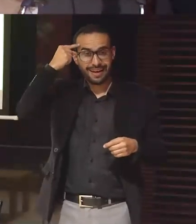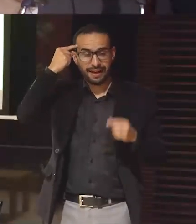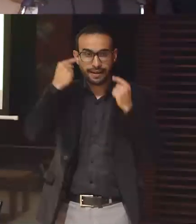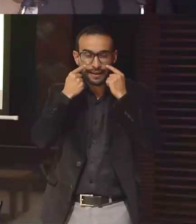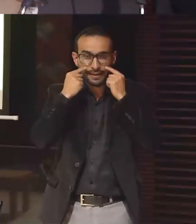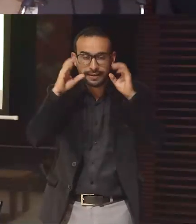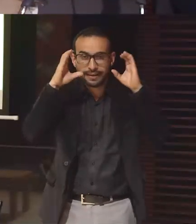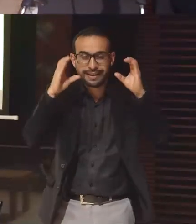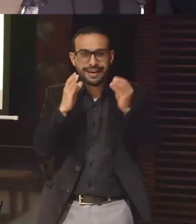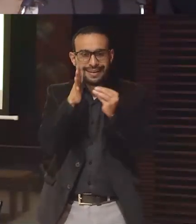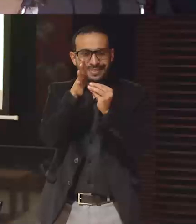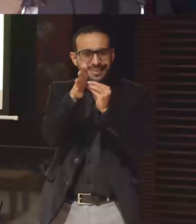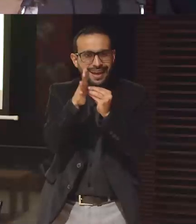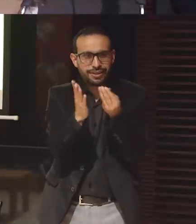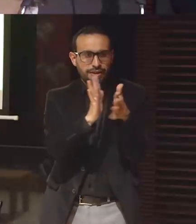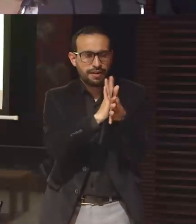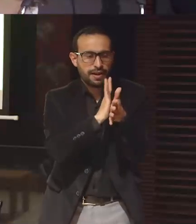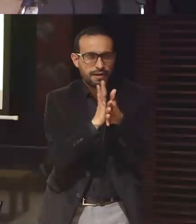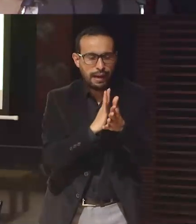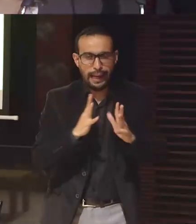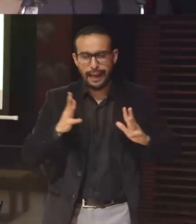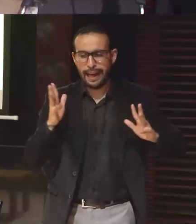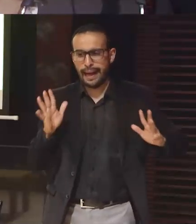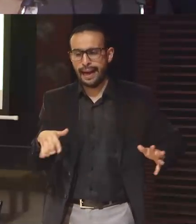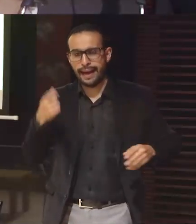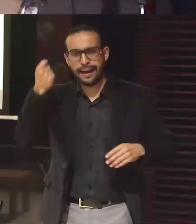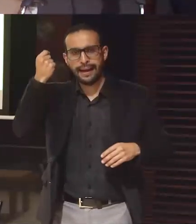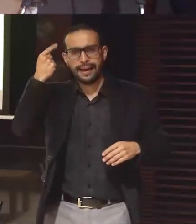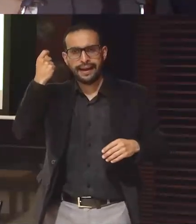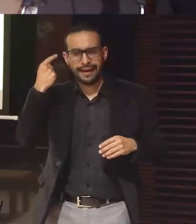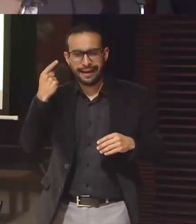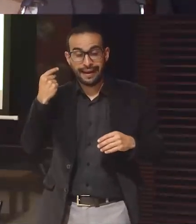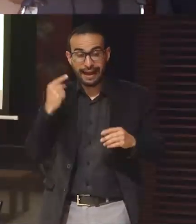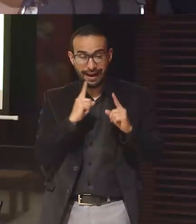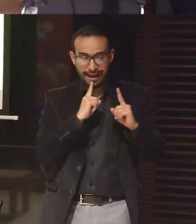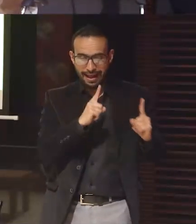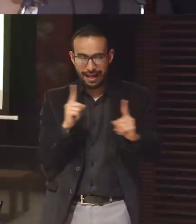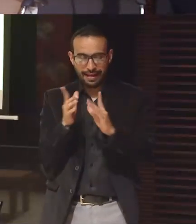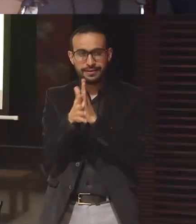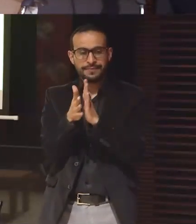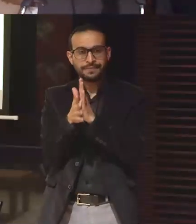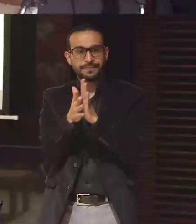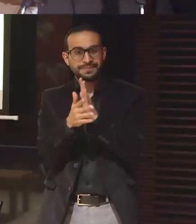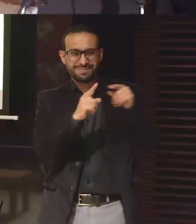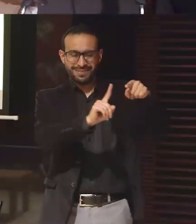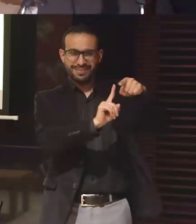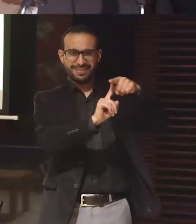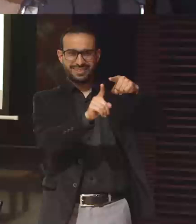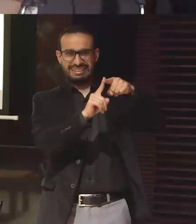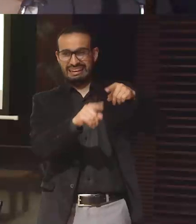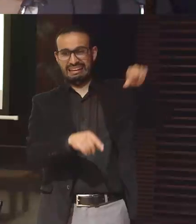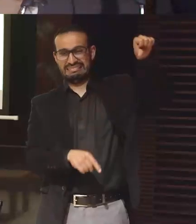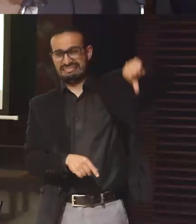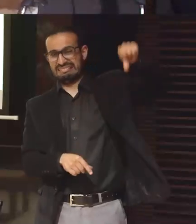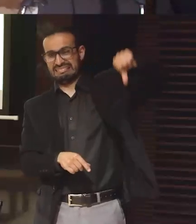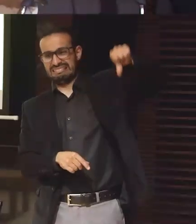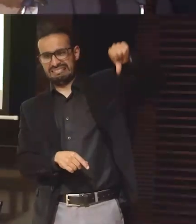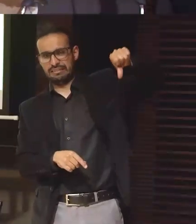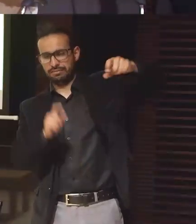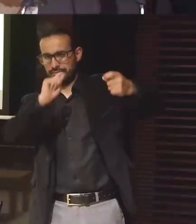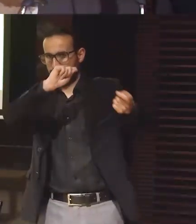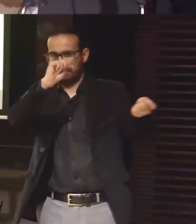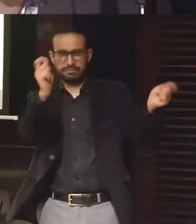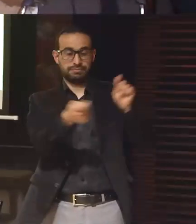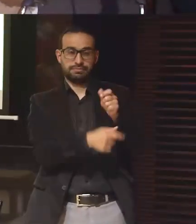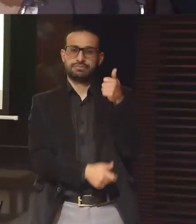los datos, no hay que cambiar nada más que eso, hay que convertir a Transmilenio de ser un antagonista a ser el protagonista